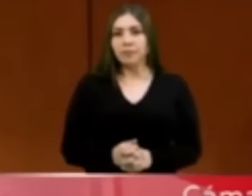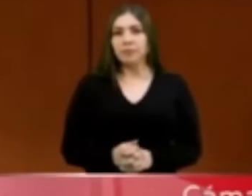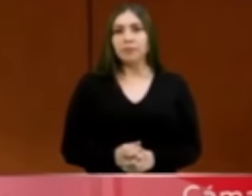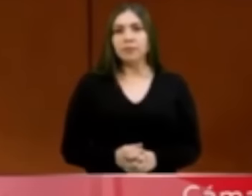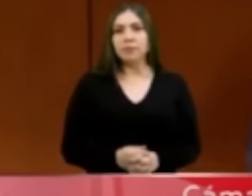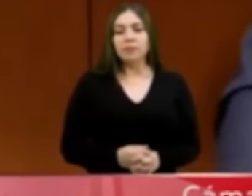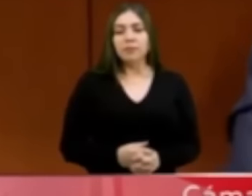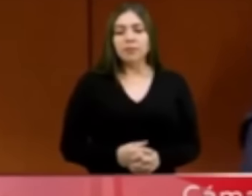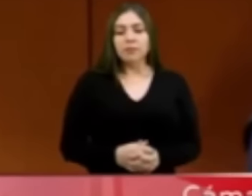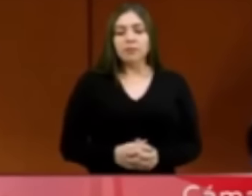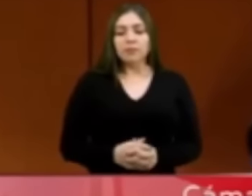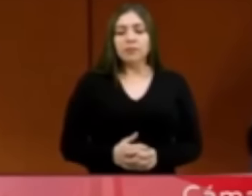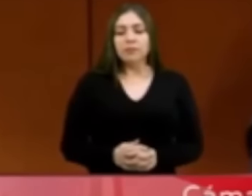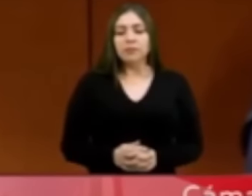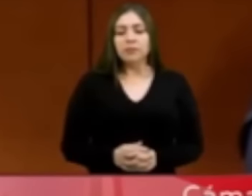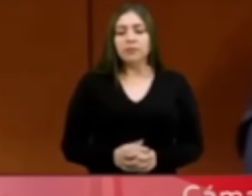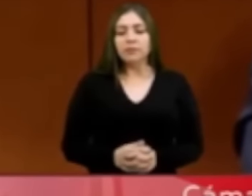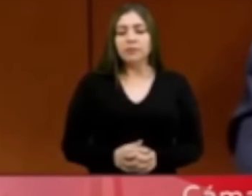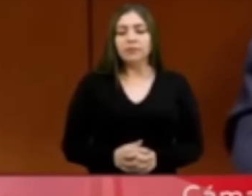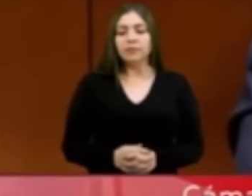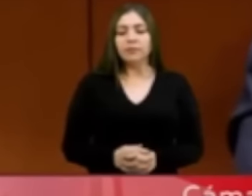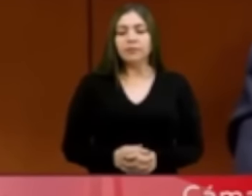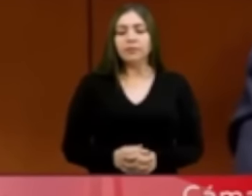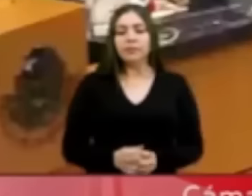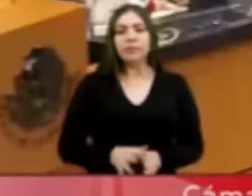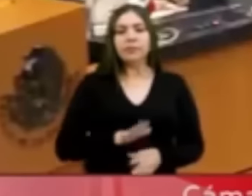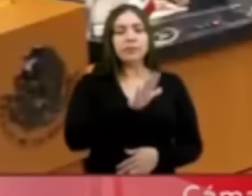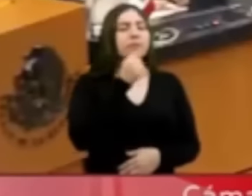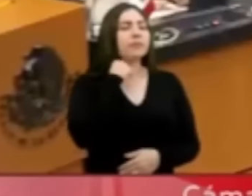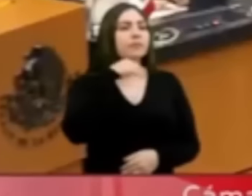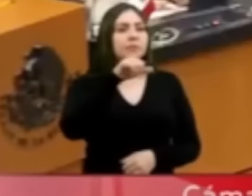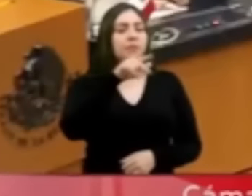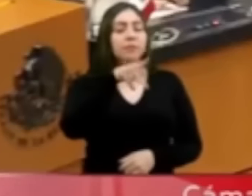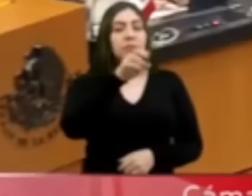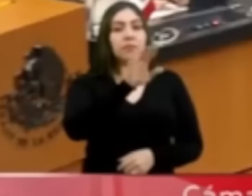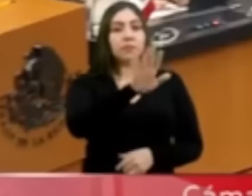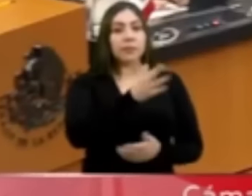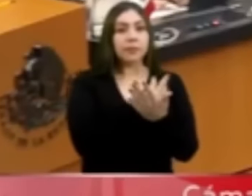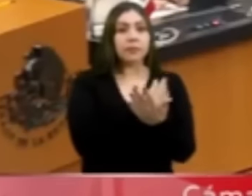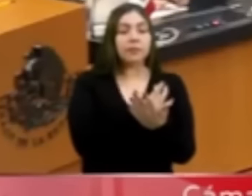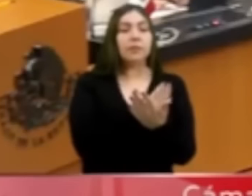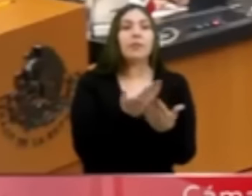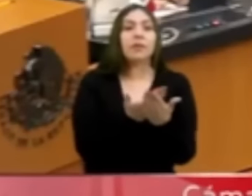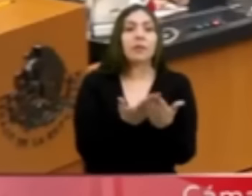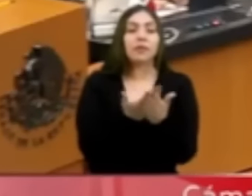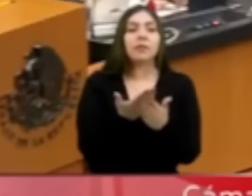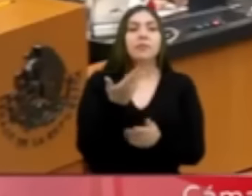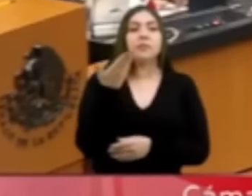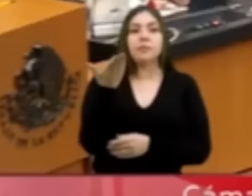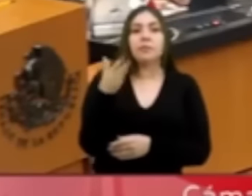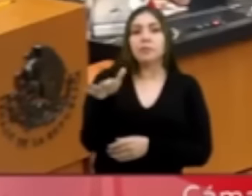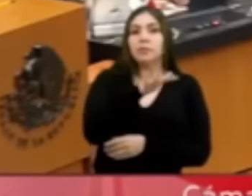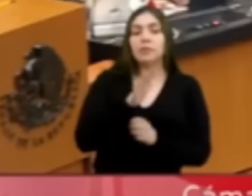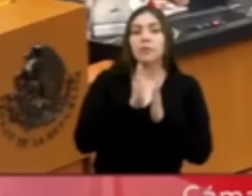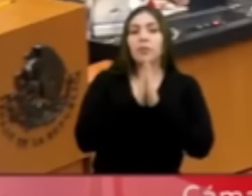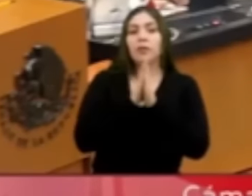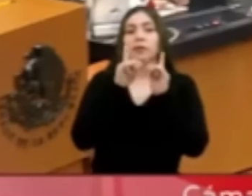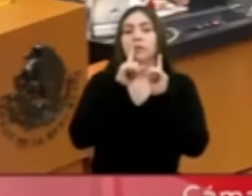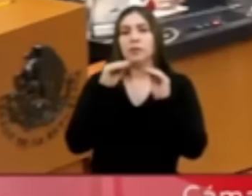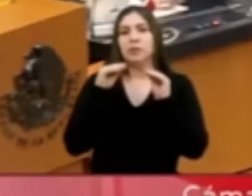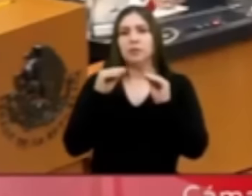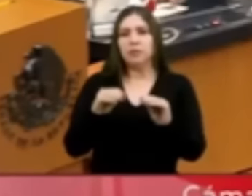Pido a la Asamblea, permítame, senador Margo Cortés, pido a la Asamblea guardar silencio. Miren, se está asentando